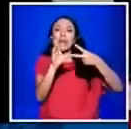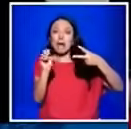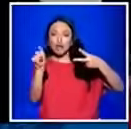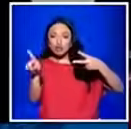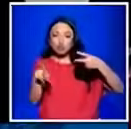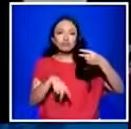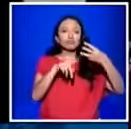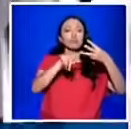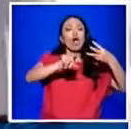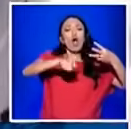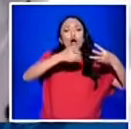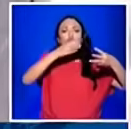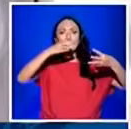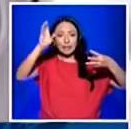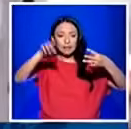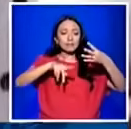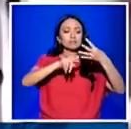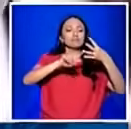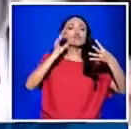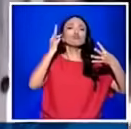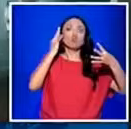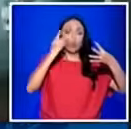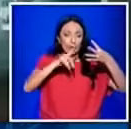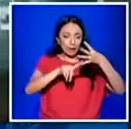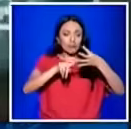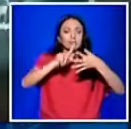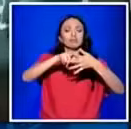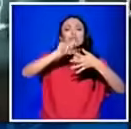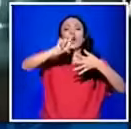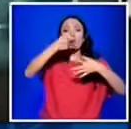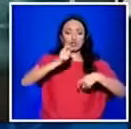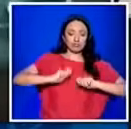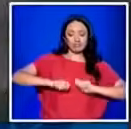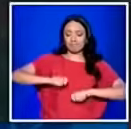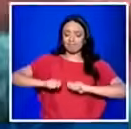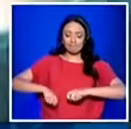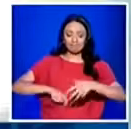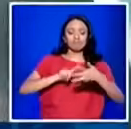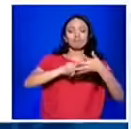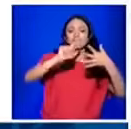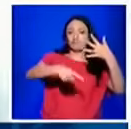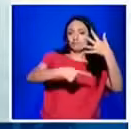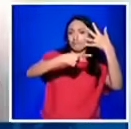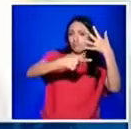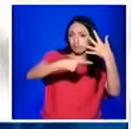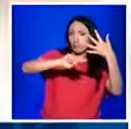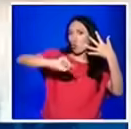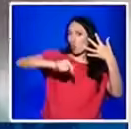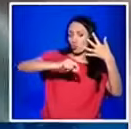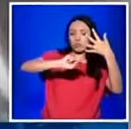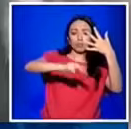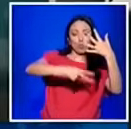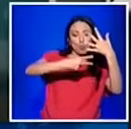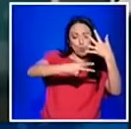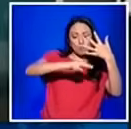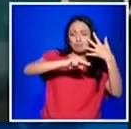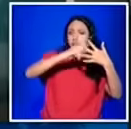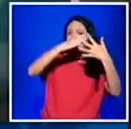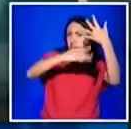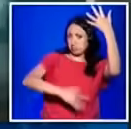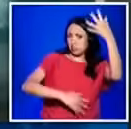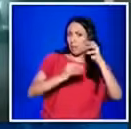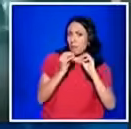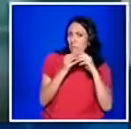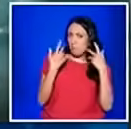Gustavo Velázquez, Tierra Canela, Los Titos, Siempre Titos, Los Cuatro del Altiplano, La Vagancia y más.